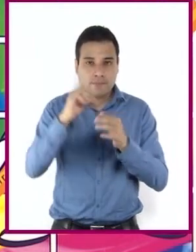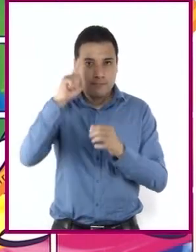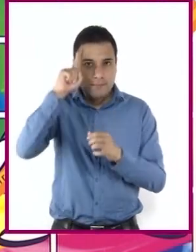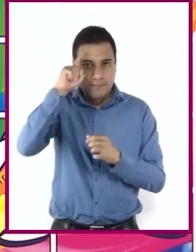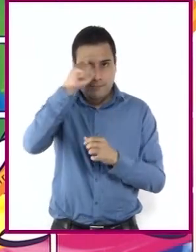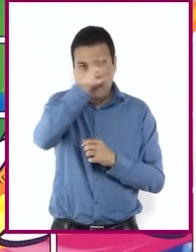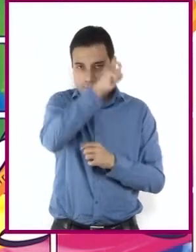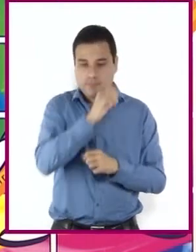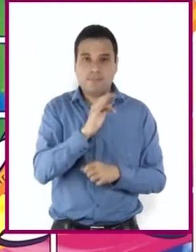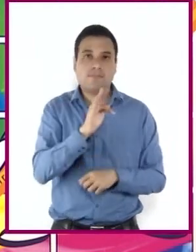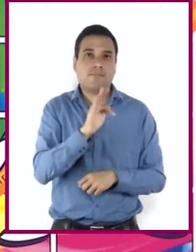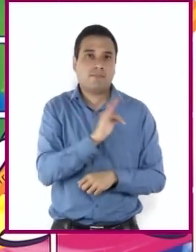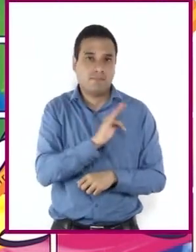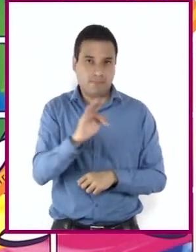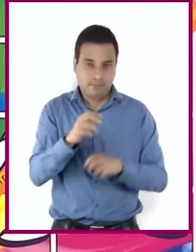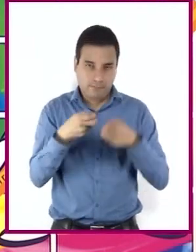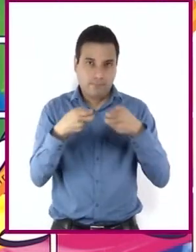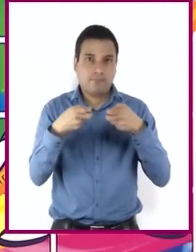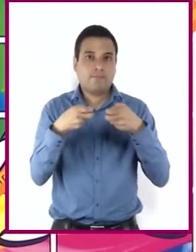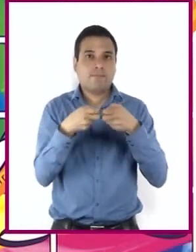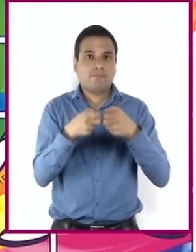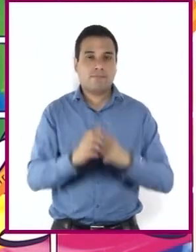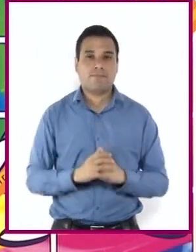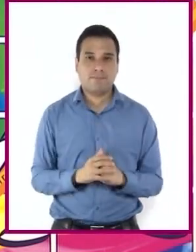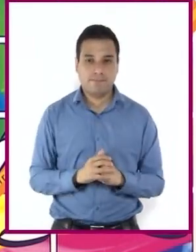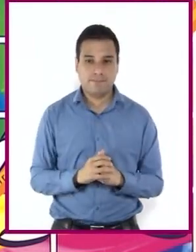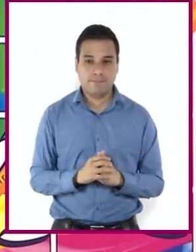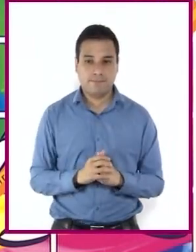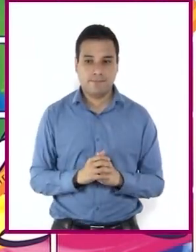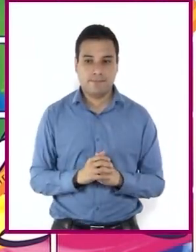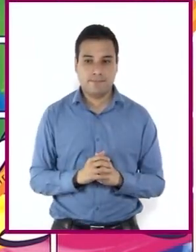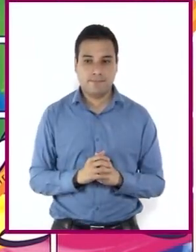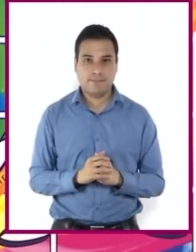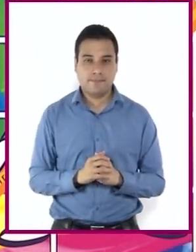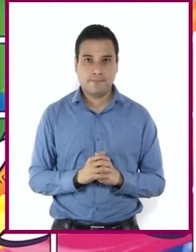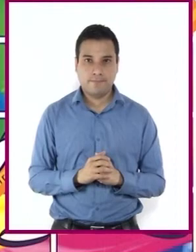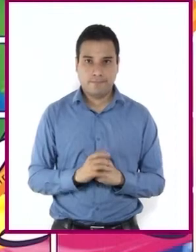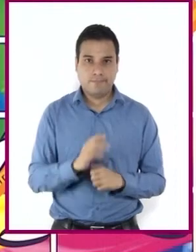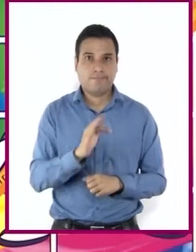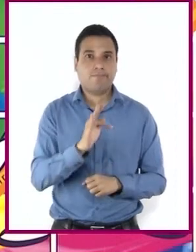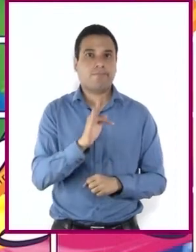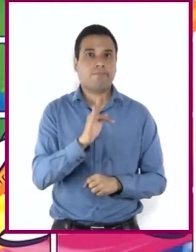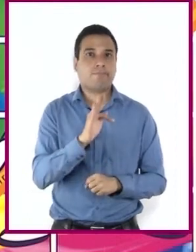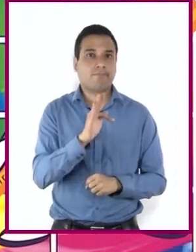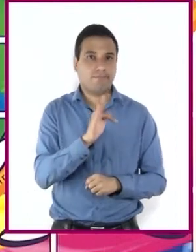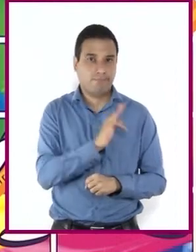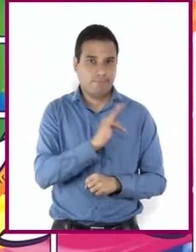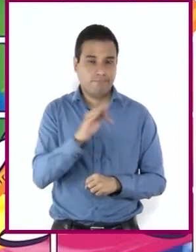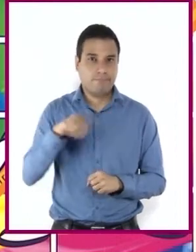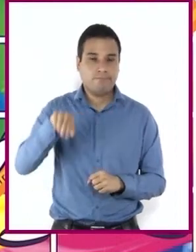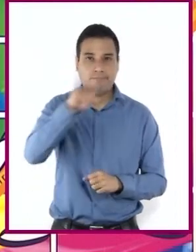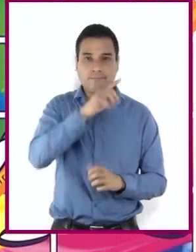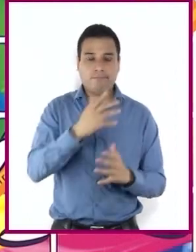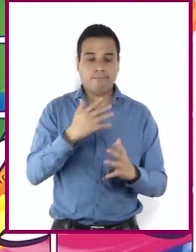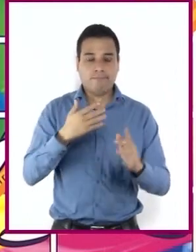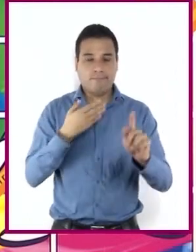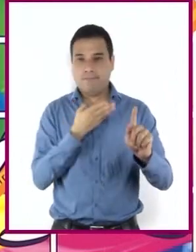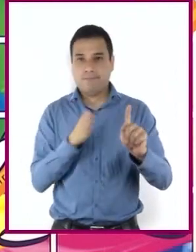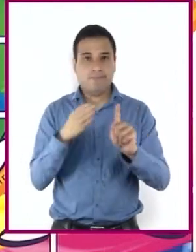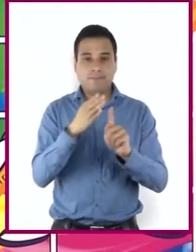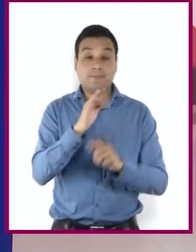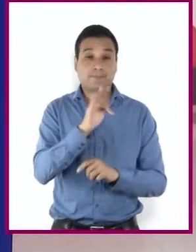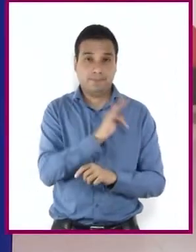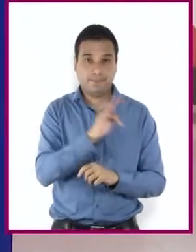poner nerviosas o nerviosos, en el cual corremos el riesgo de perder objetividad en nuestra